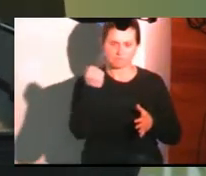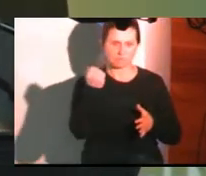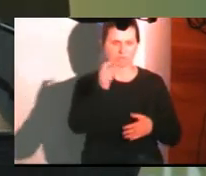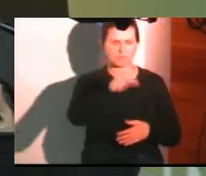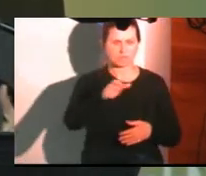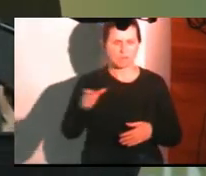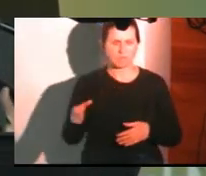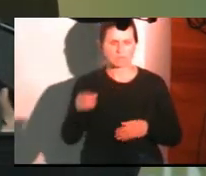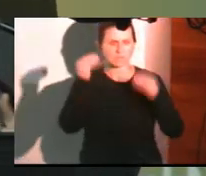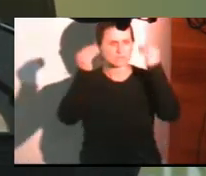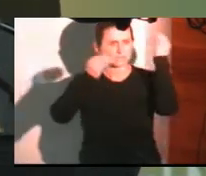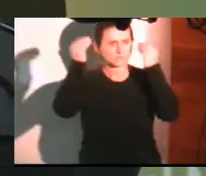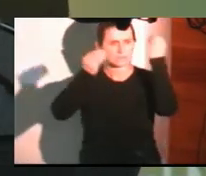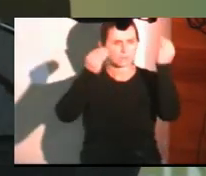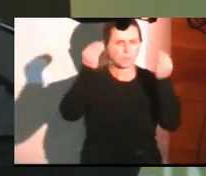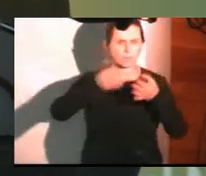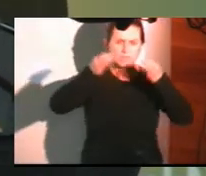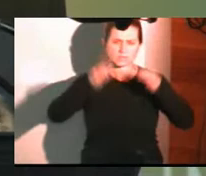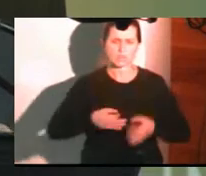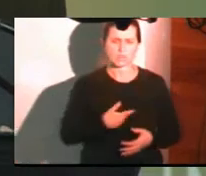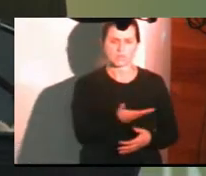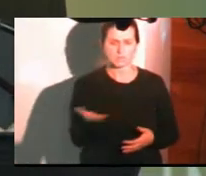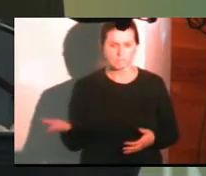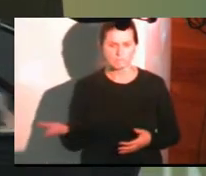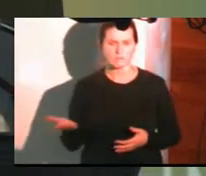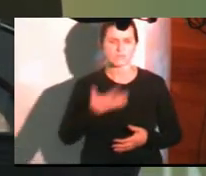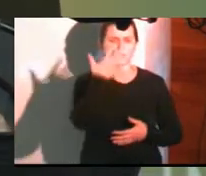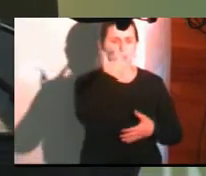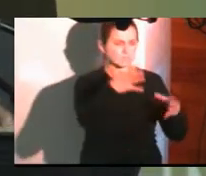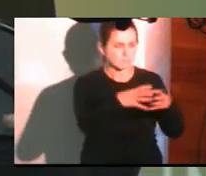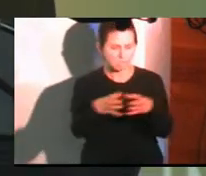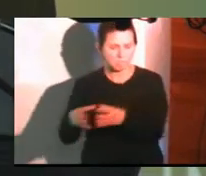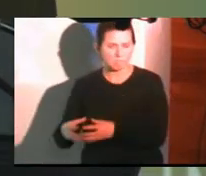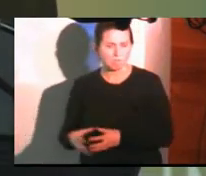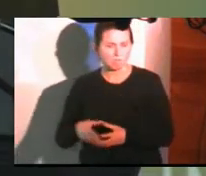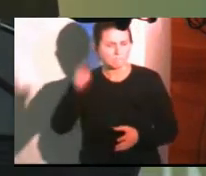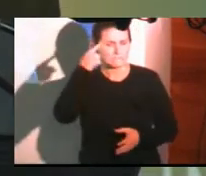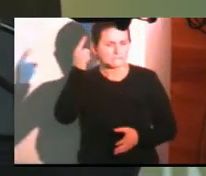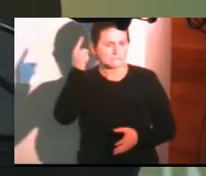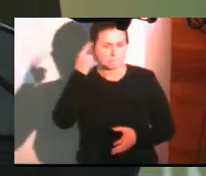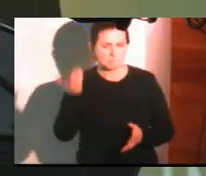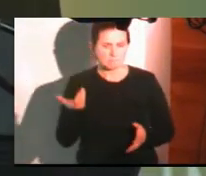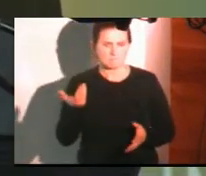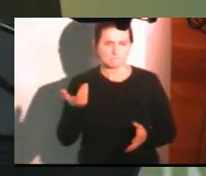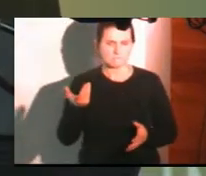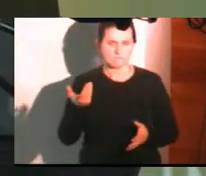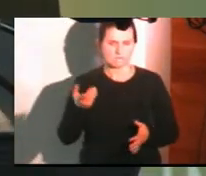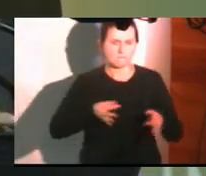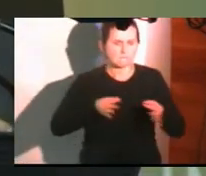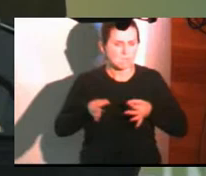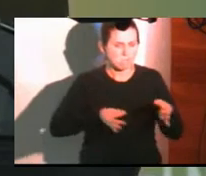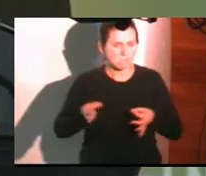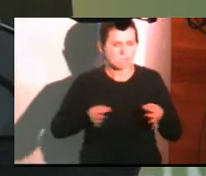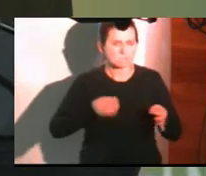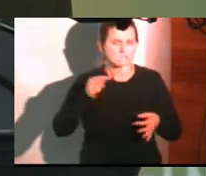está preocupada por la seguridad pública, se vio también en el hackatón, que hubo equipos que los sets de datos que